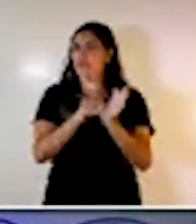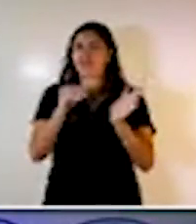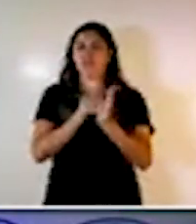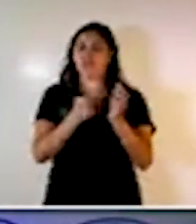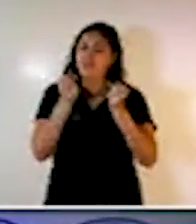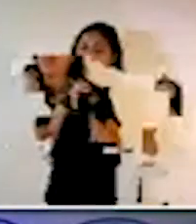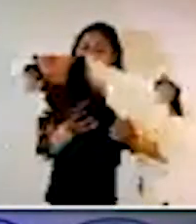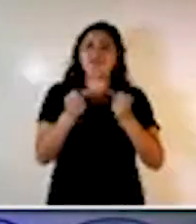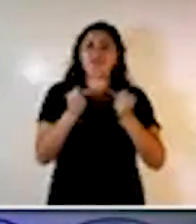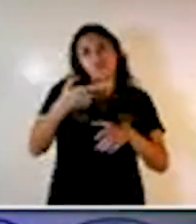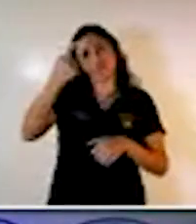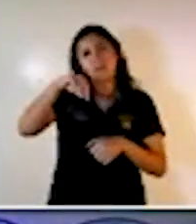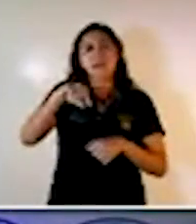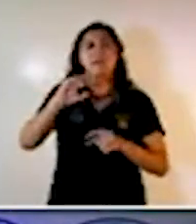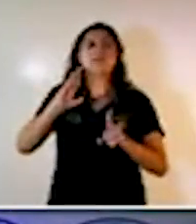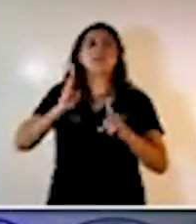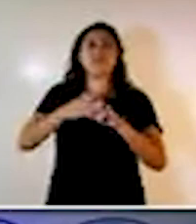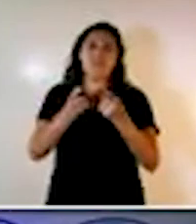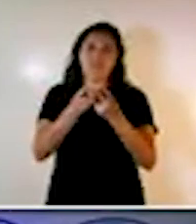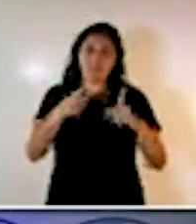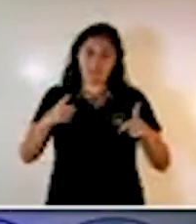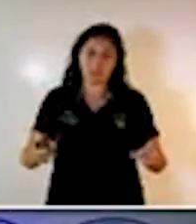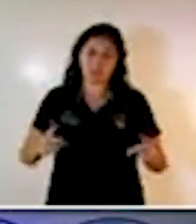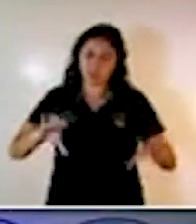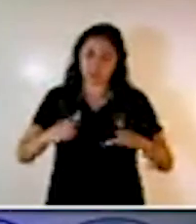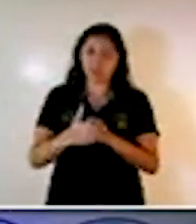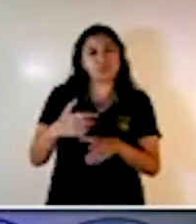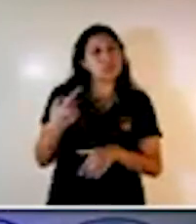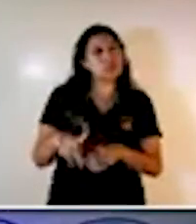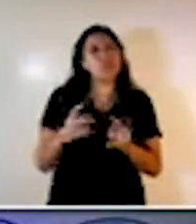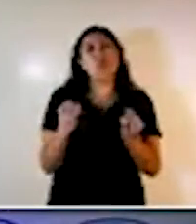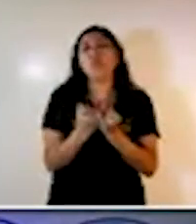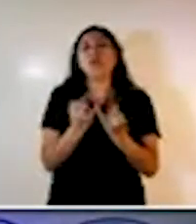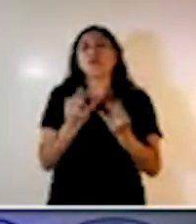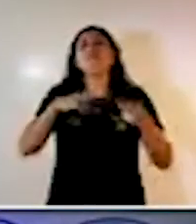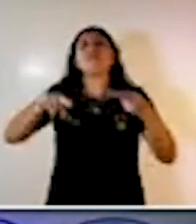difíciles circunstancias que se han vivido en los últimos lustros, no hemos dejado